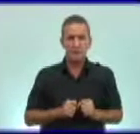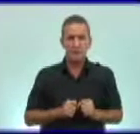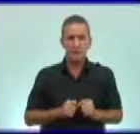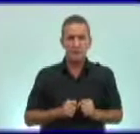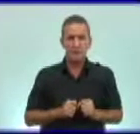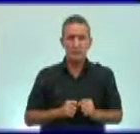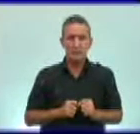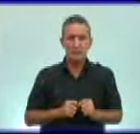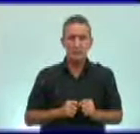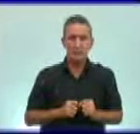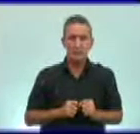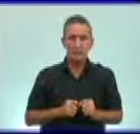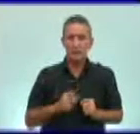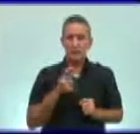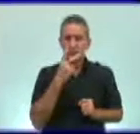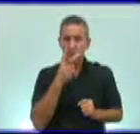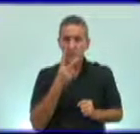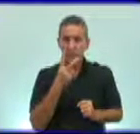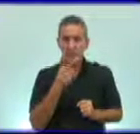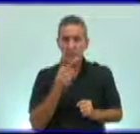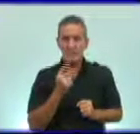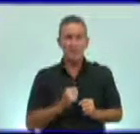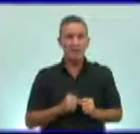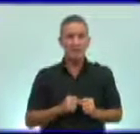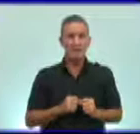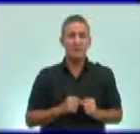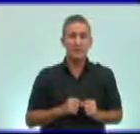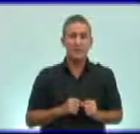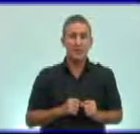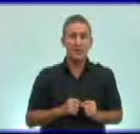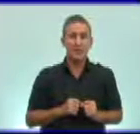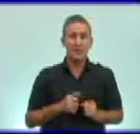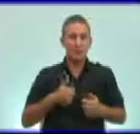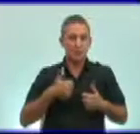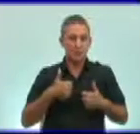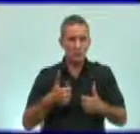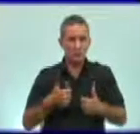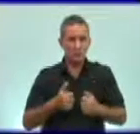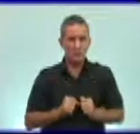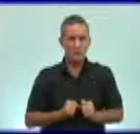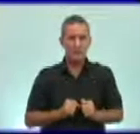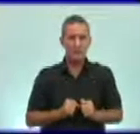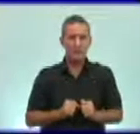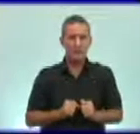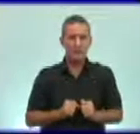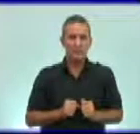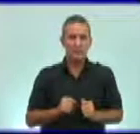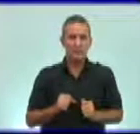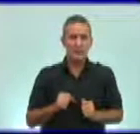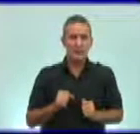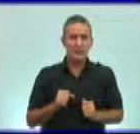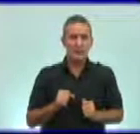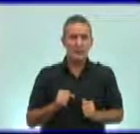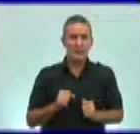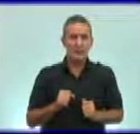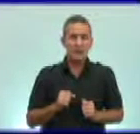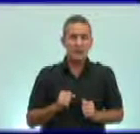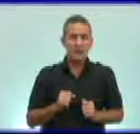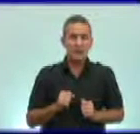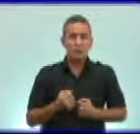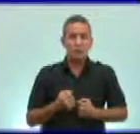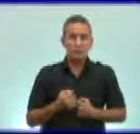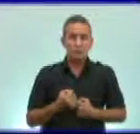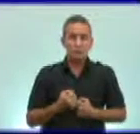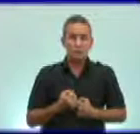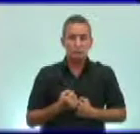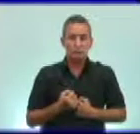con justicia y veracidad. No se oye otra cosa sino que soy un tirano de mi patria y que solo aspiro a edificar un